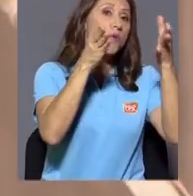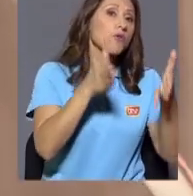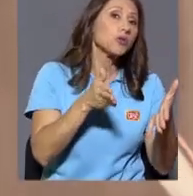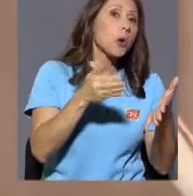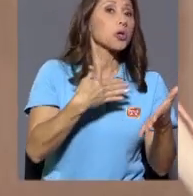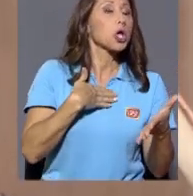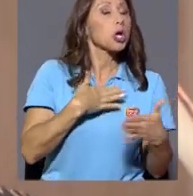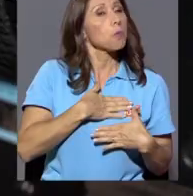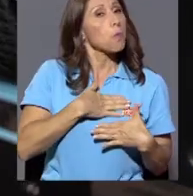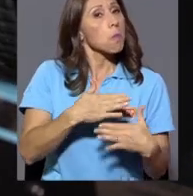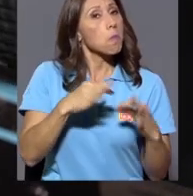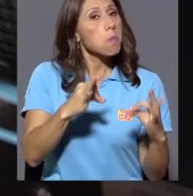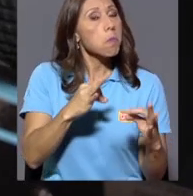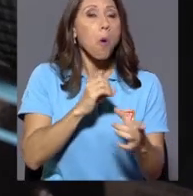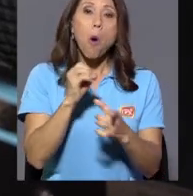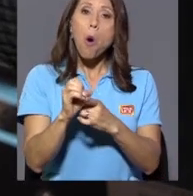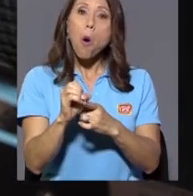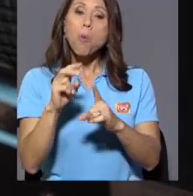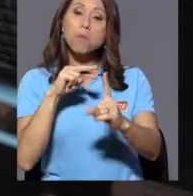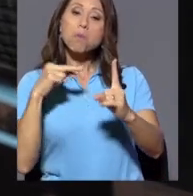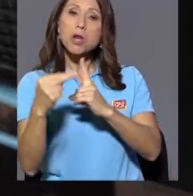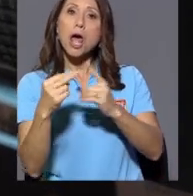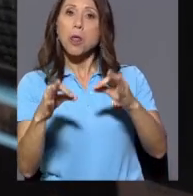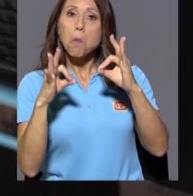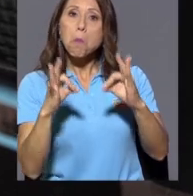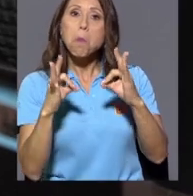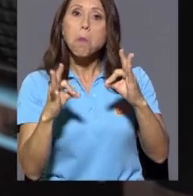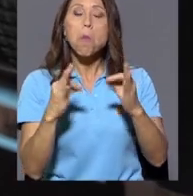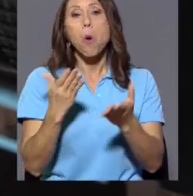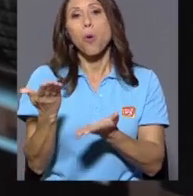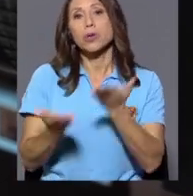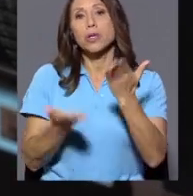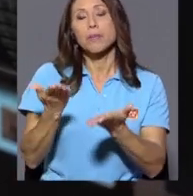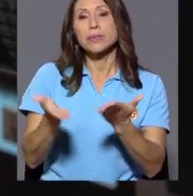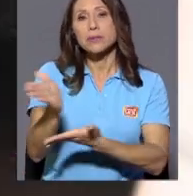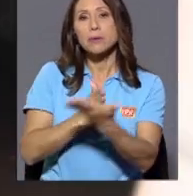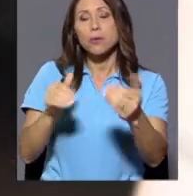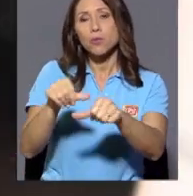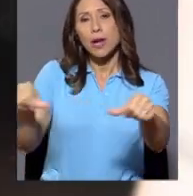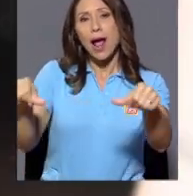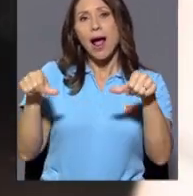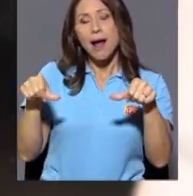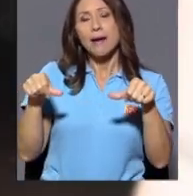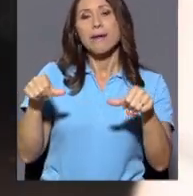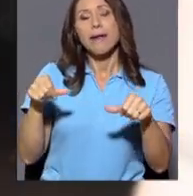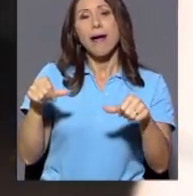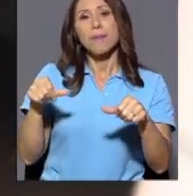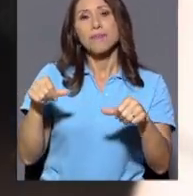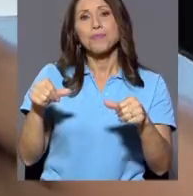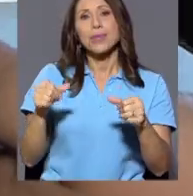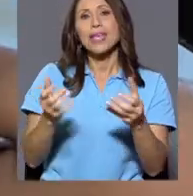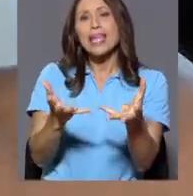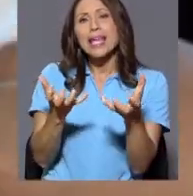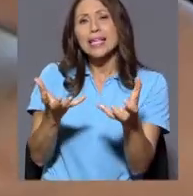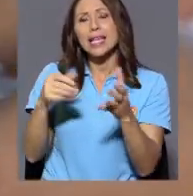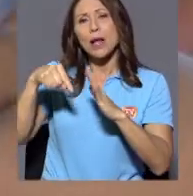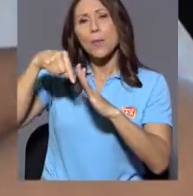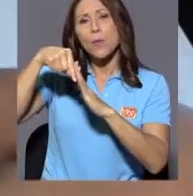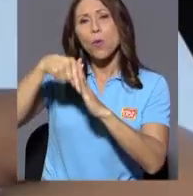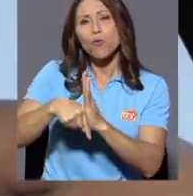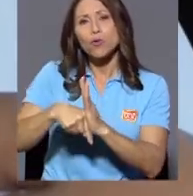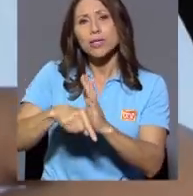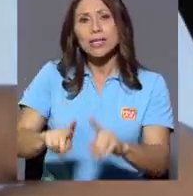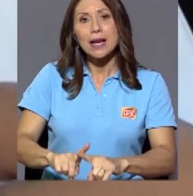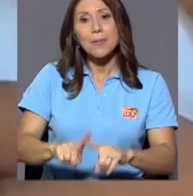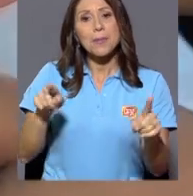de algún profesor que estaba interesado o a lo mejor alguna área que puntualmente deseaba